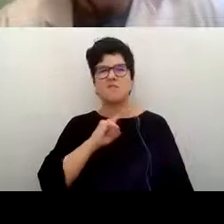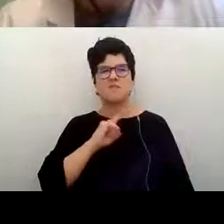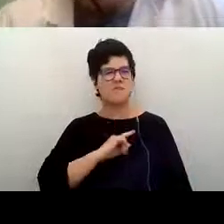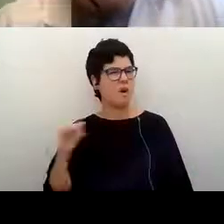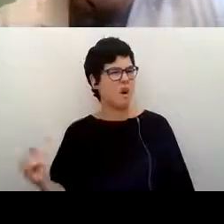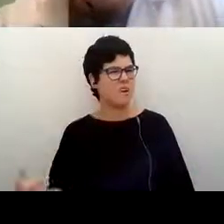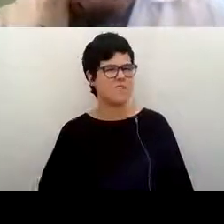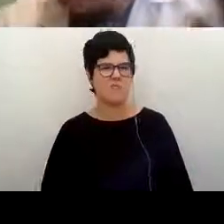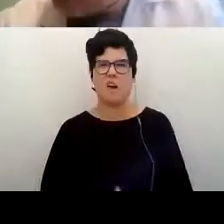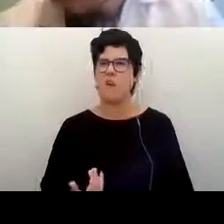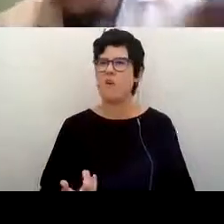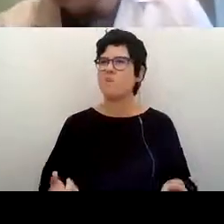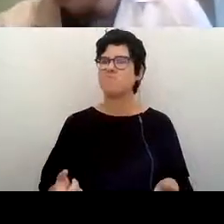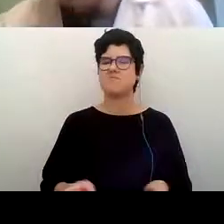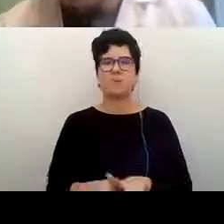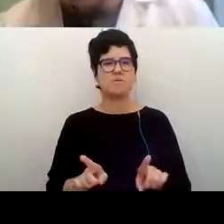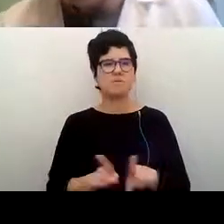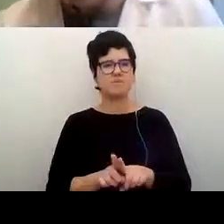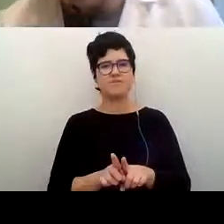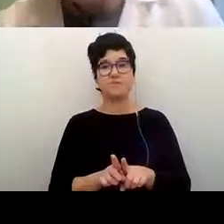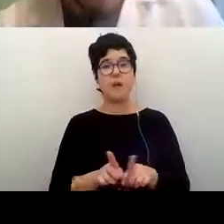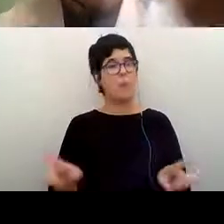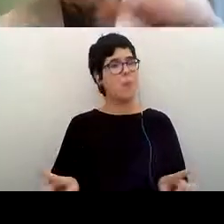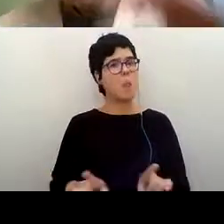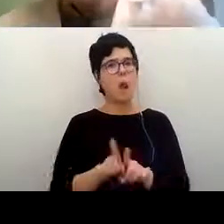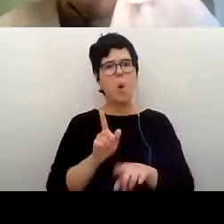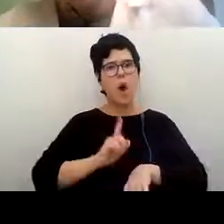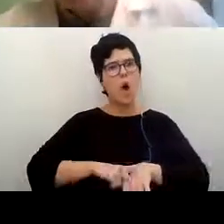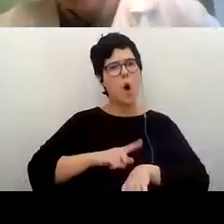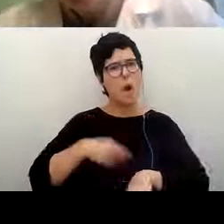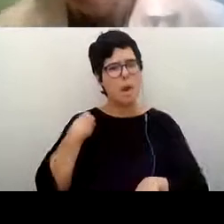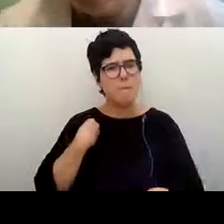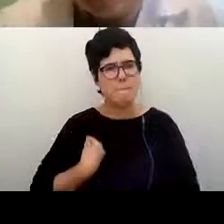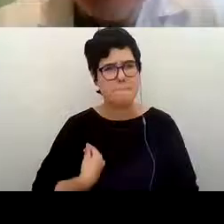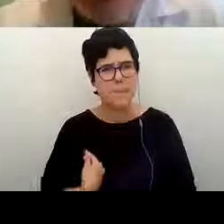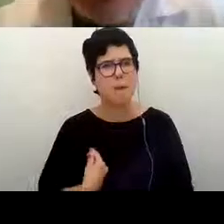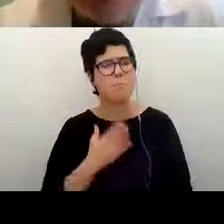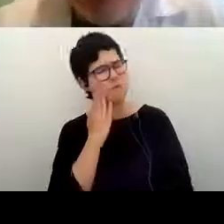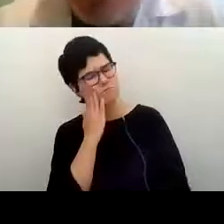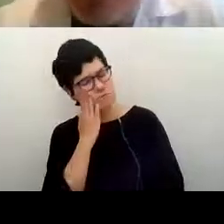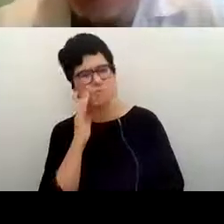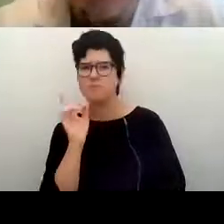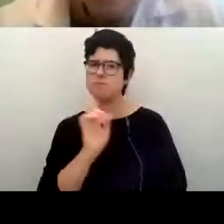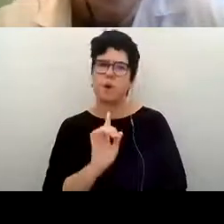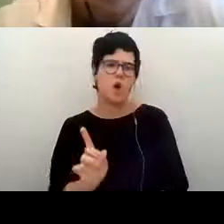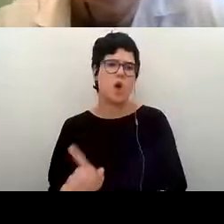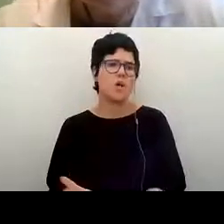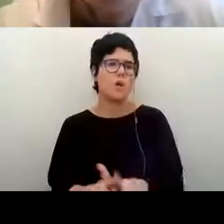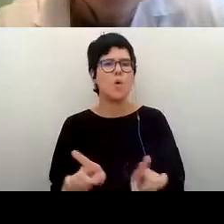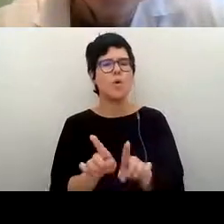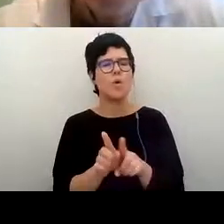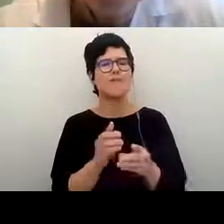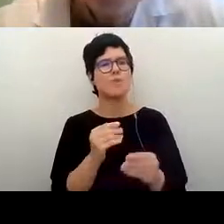como deberíamos haber dormido, aunque hayamos dormido las mismas horas, pero el sueño será bastante más superficial.